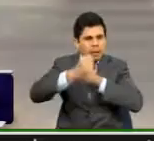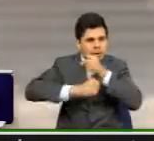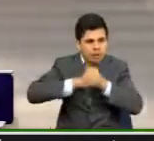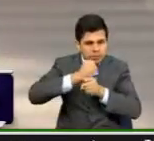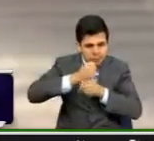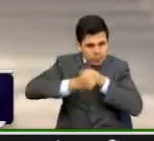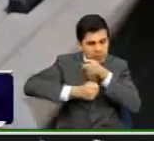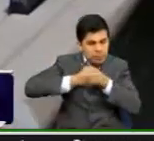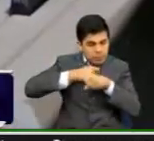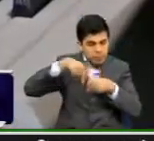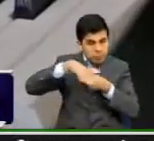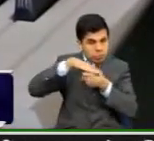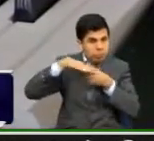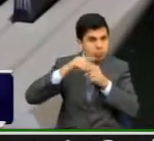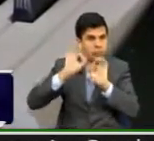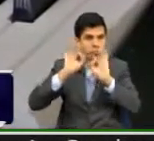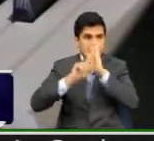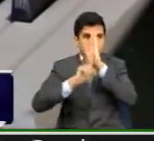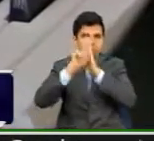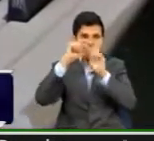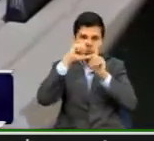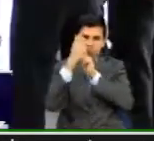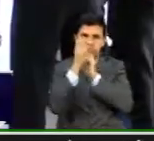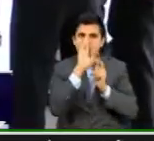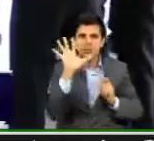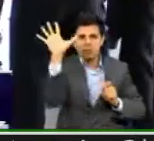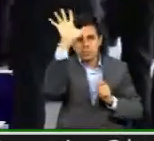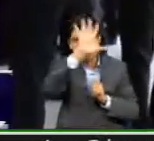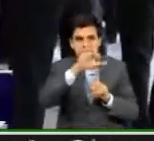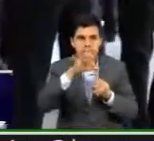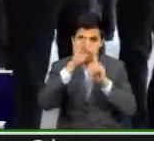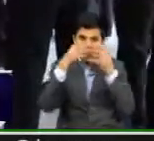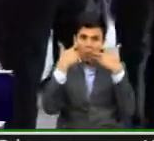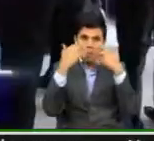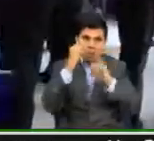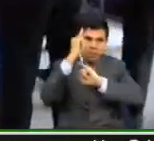la ciudad y al departamento en el ámbito de la cultura nacional y lo proyecta internacionalmente.